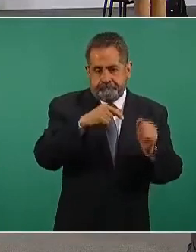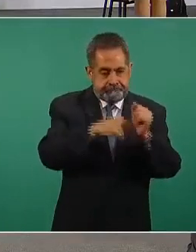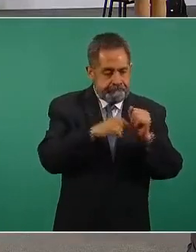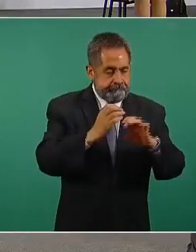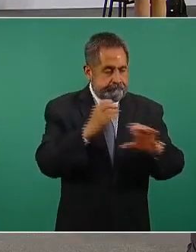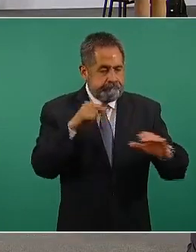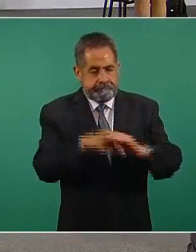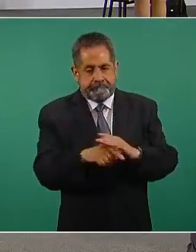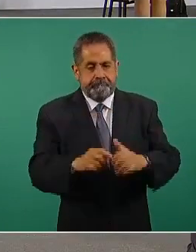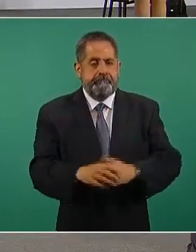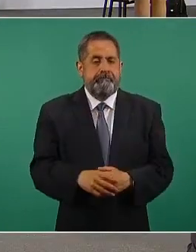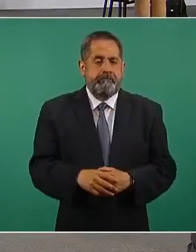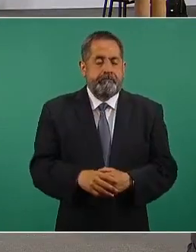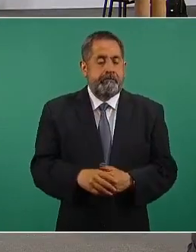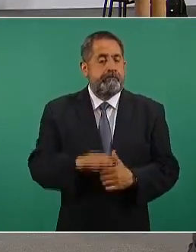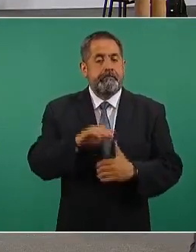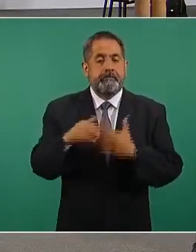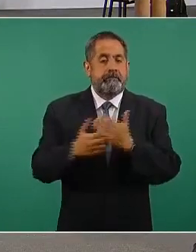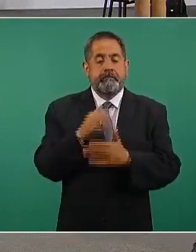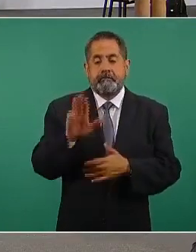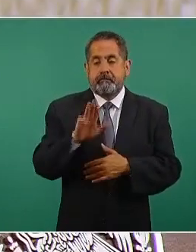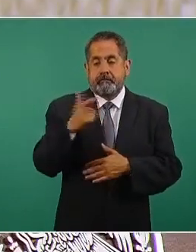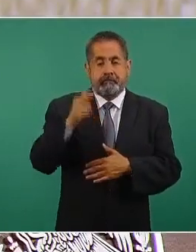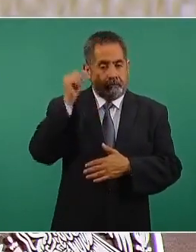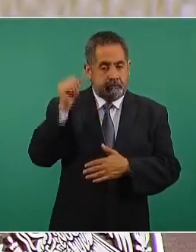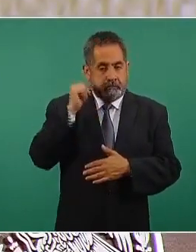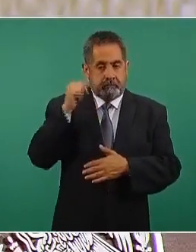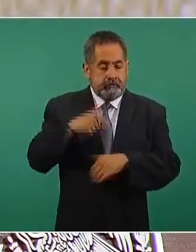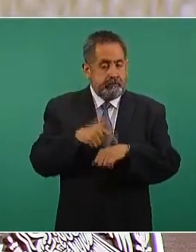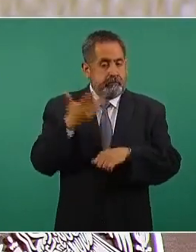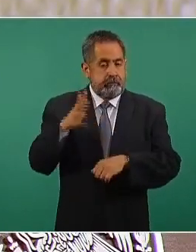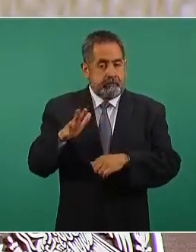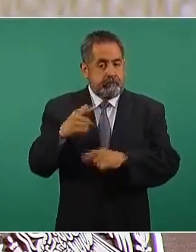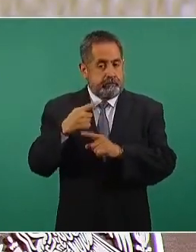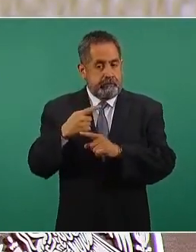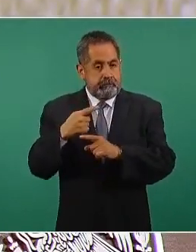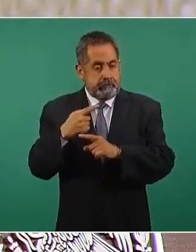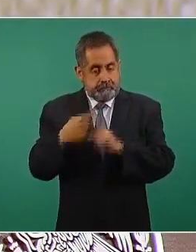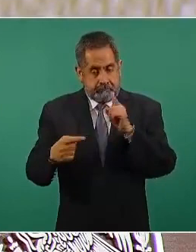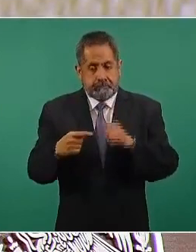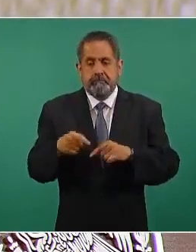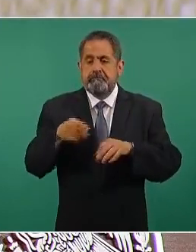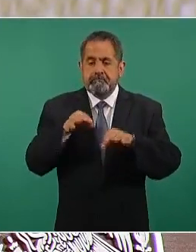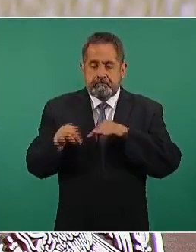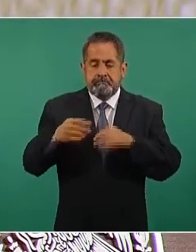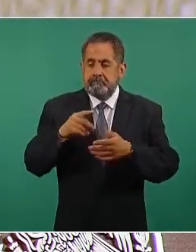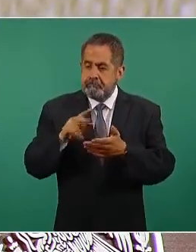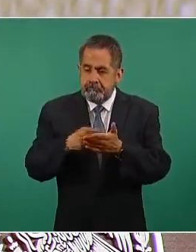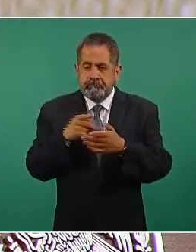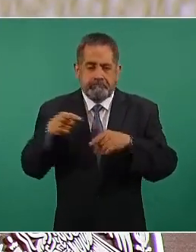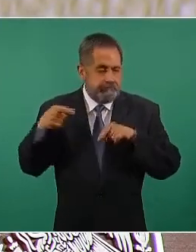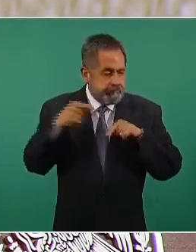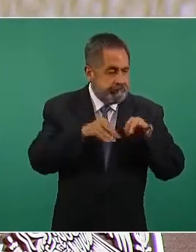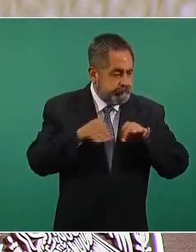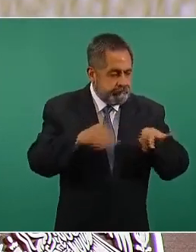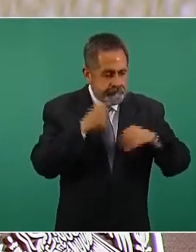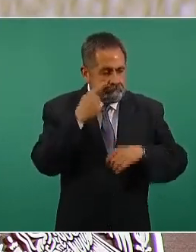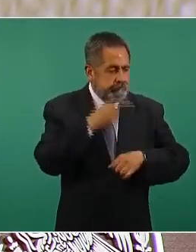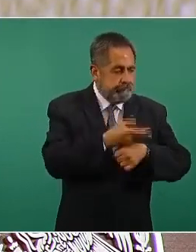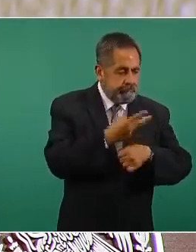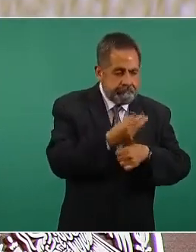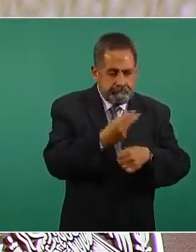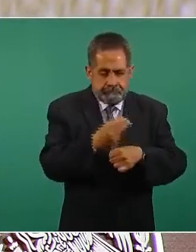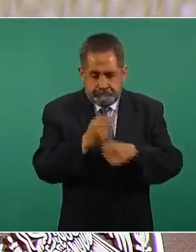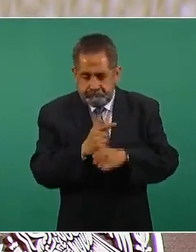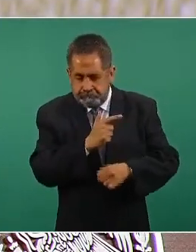Para el miércoles 7 de abril a las 10:30 iniciaron los trabajos en los puntos restantes para las